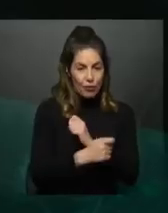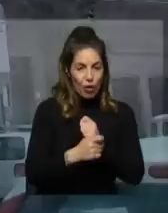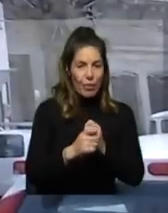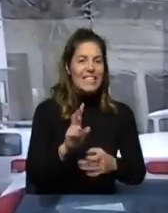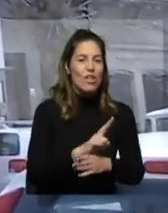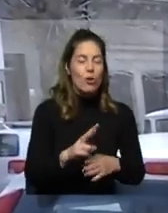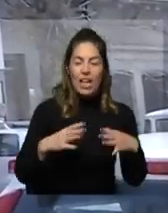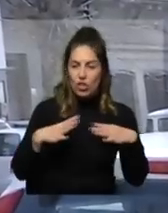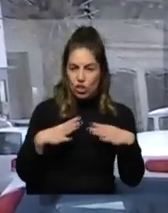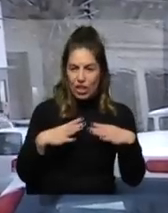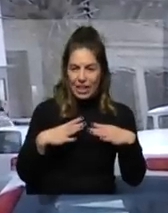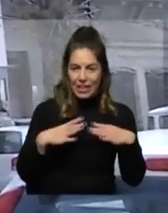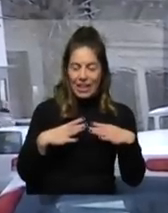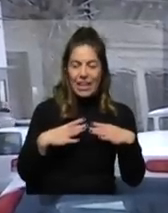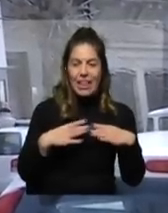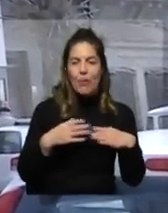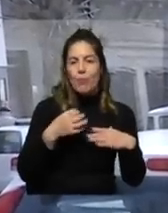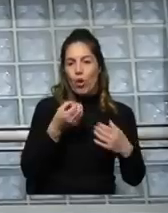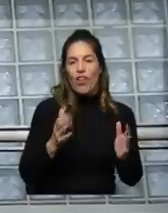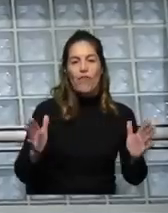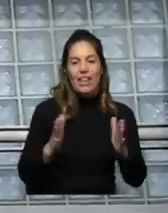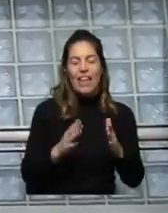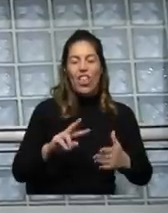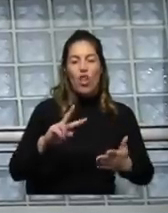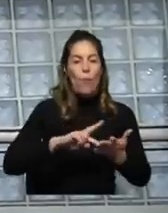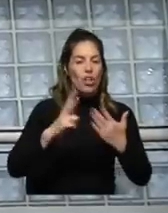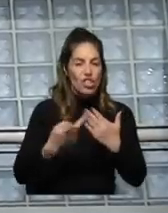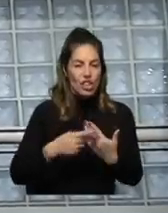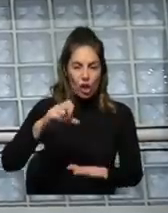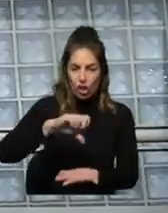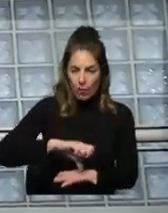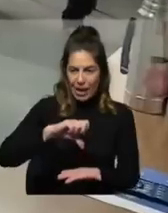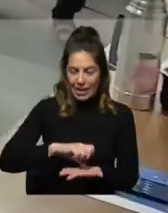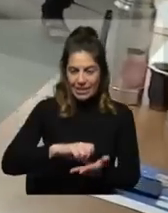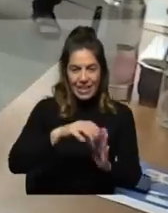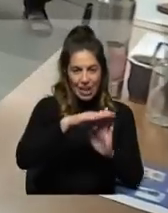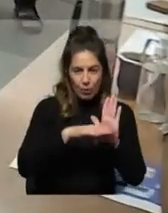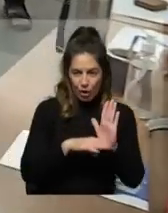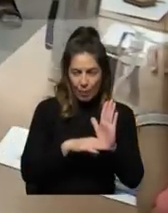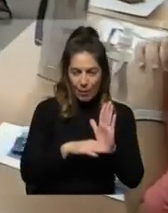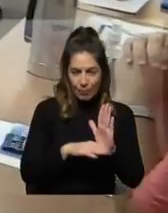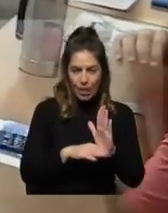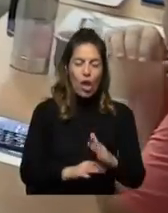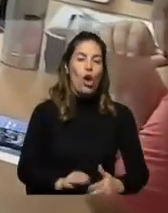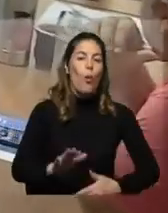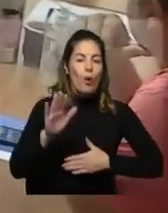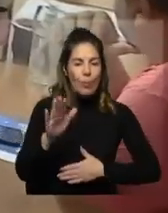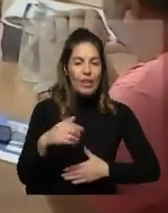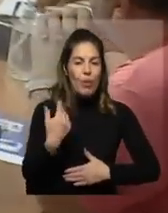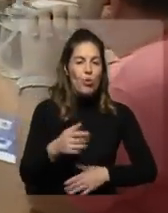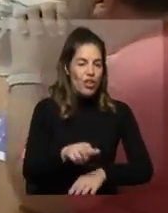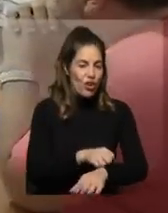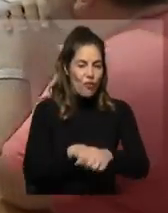contexto dice el comunicado de enfrentamiento de dos proyectos de país y su expresión programática comprometemos Nuestro esfuerzo para construir